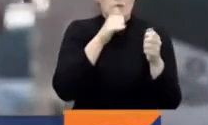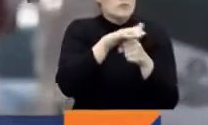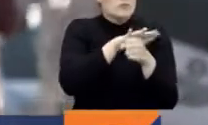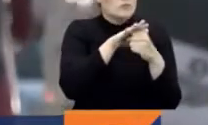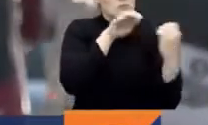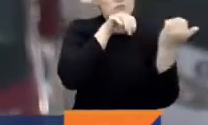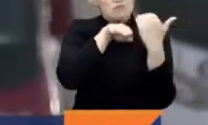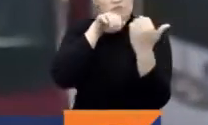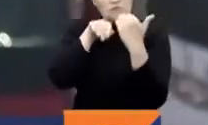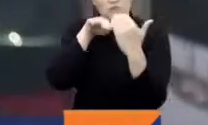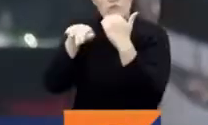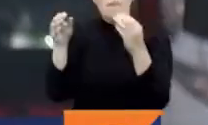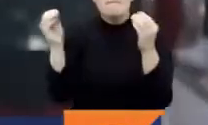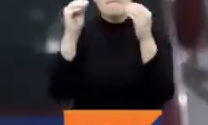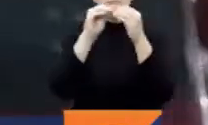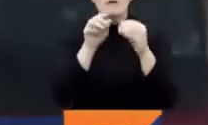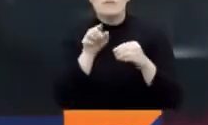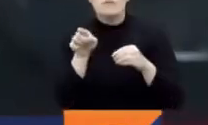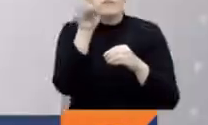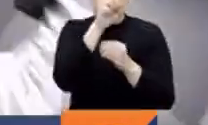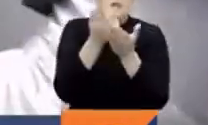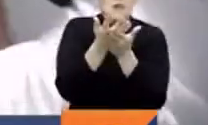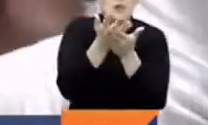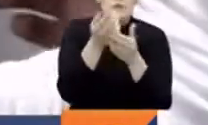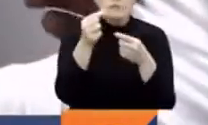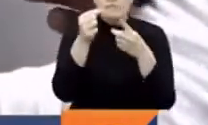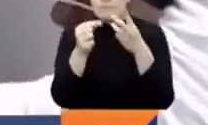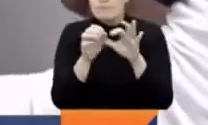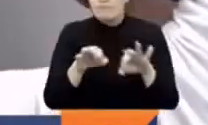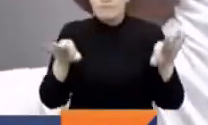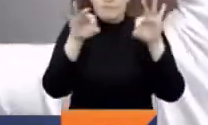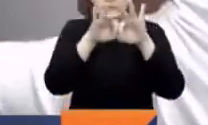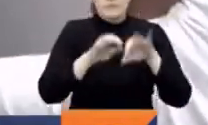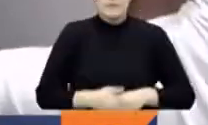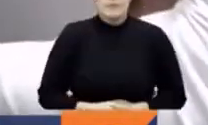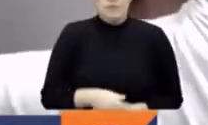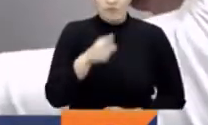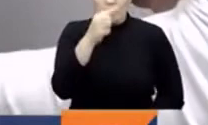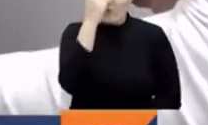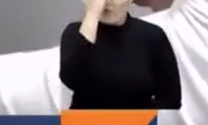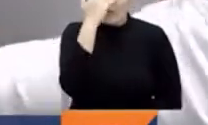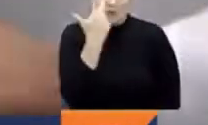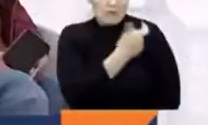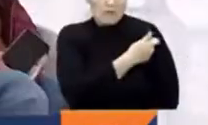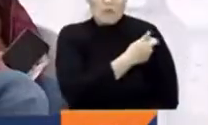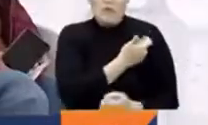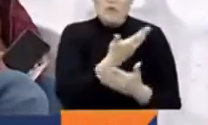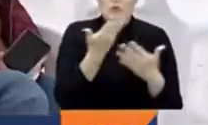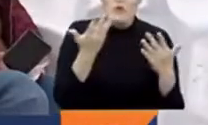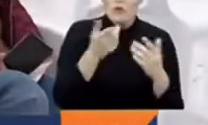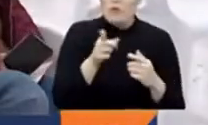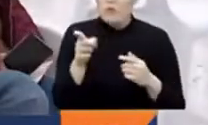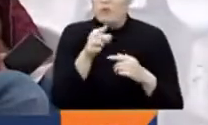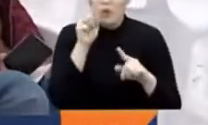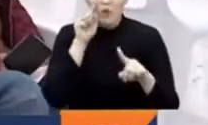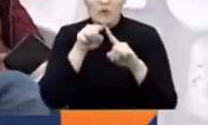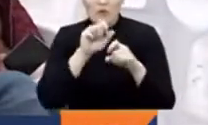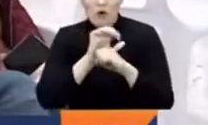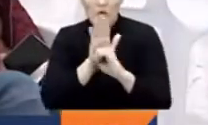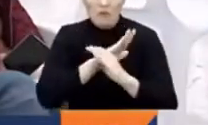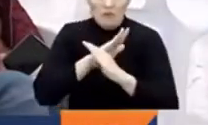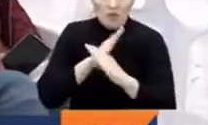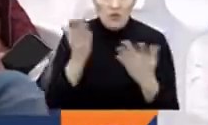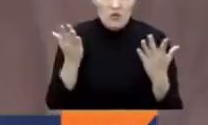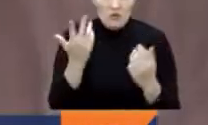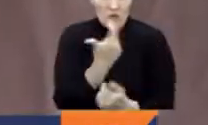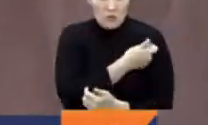las recomendaciones en puntos clave del país. ¿Sabe usted dónde vacunarse contra el COVID? Espere la información que